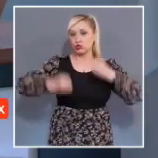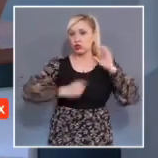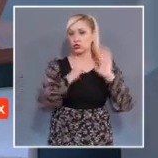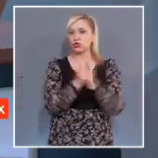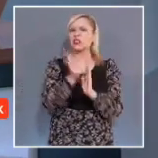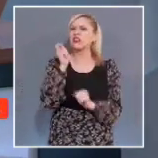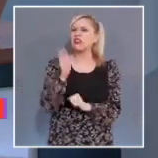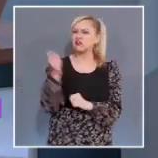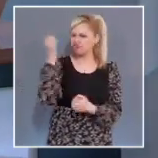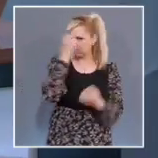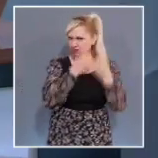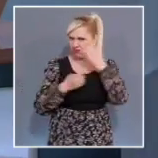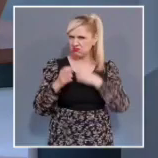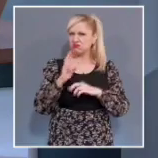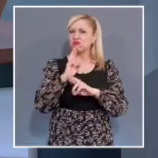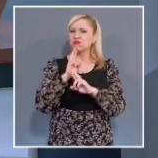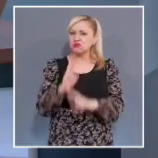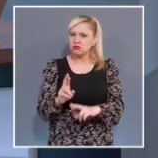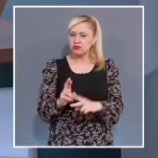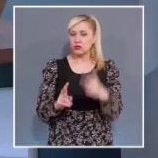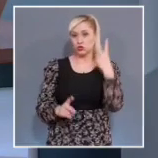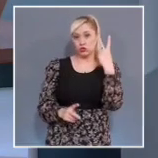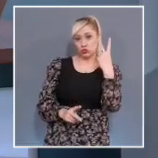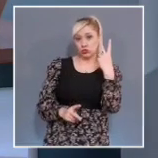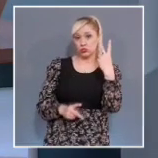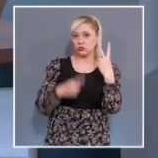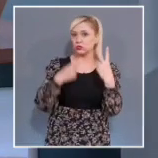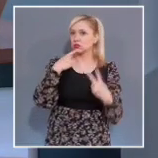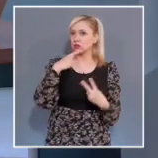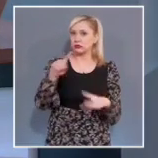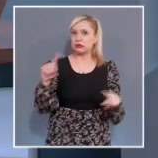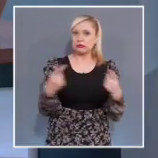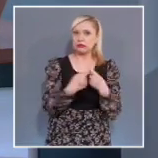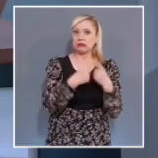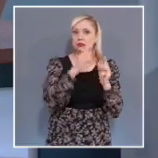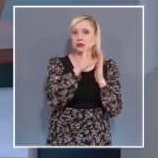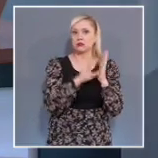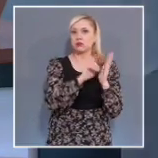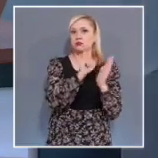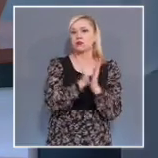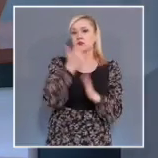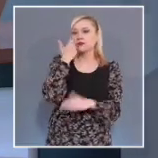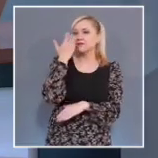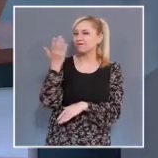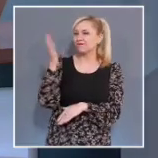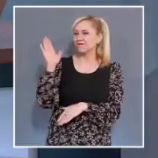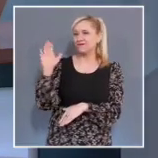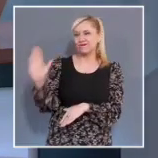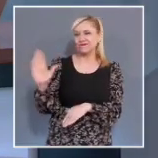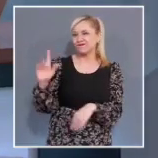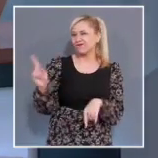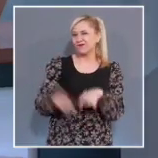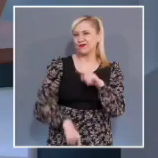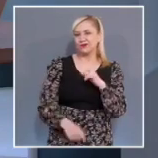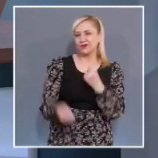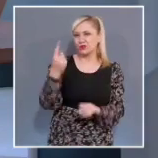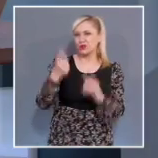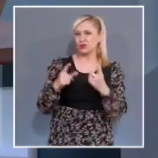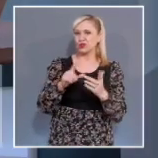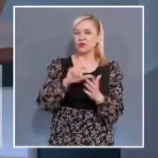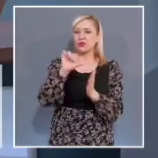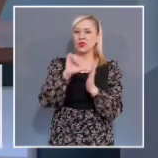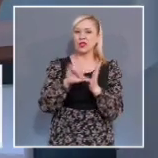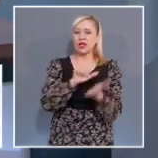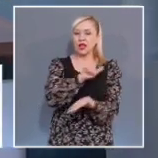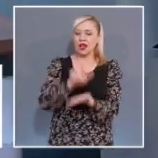y resolver 2 acciones de inconstitucionalidad en las que se pide invalidar diversos artículos de la Ley de Archivos del